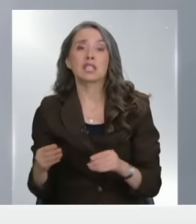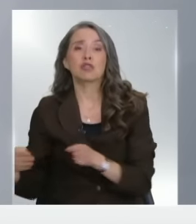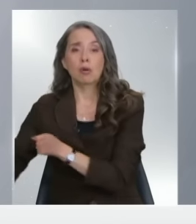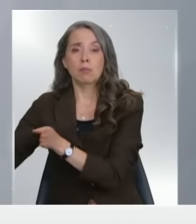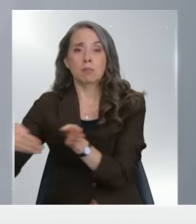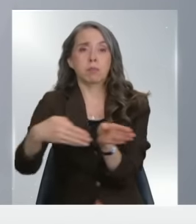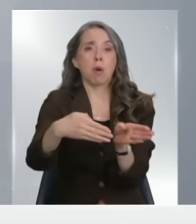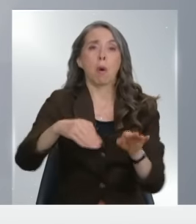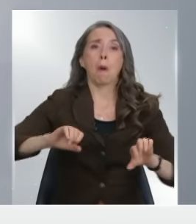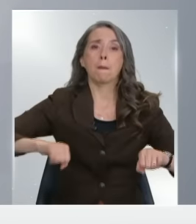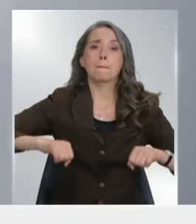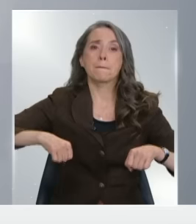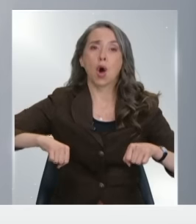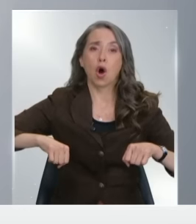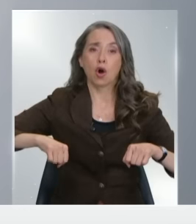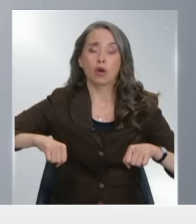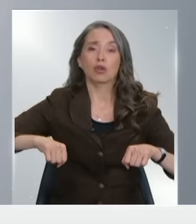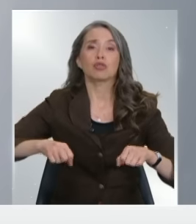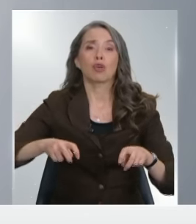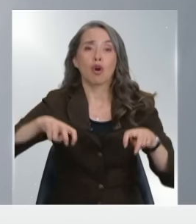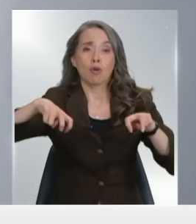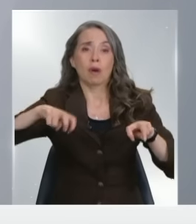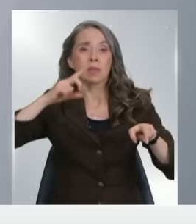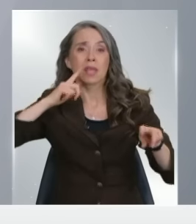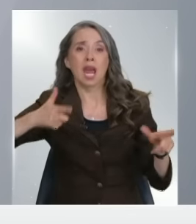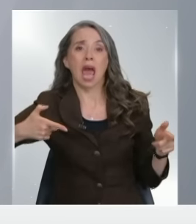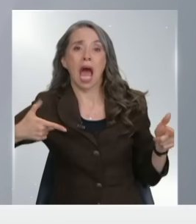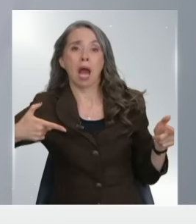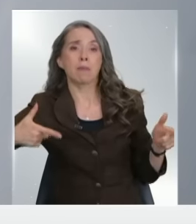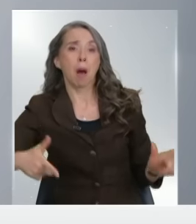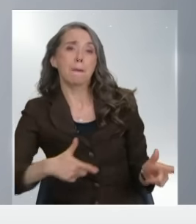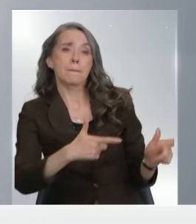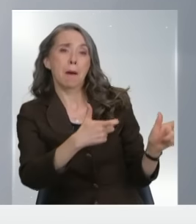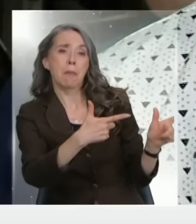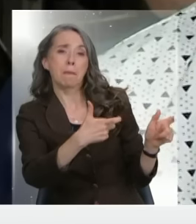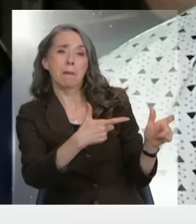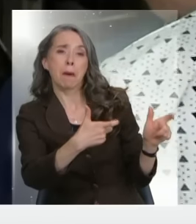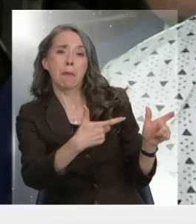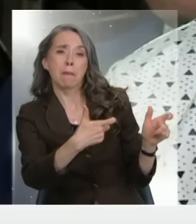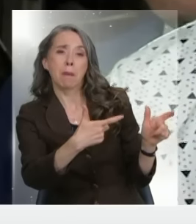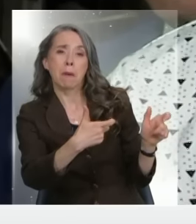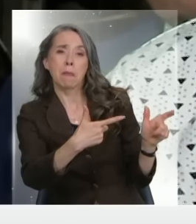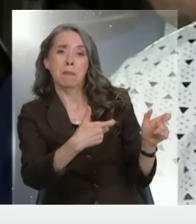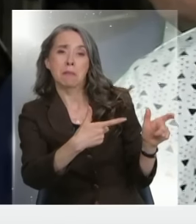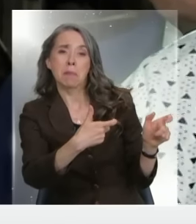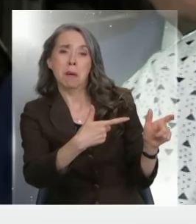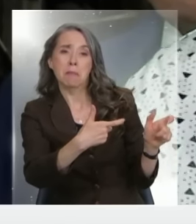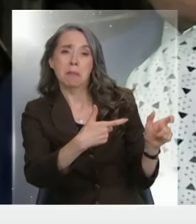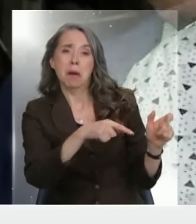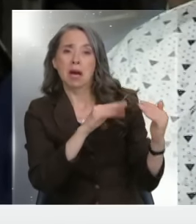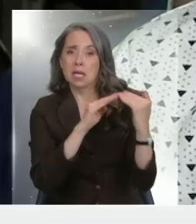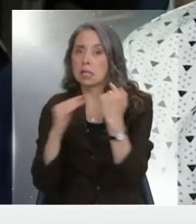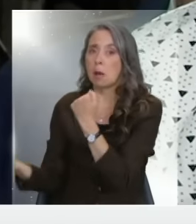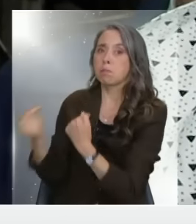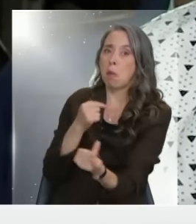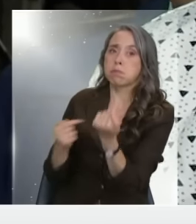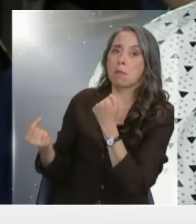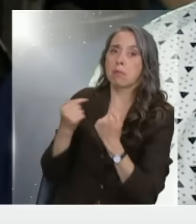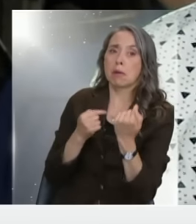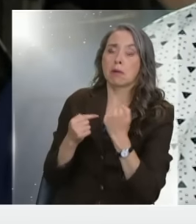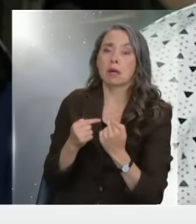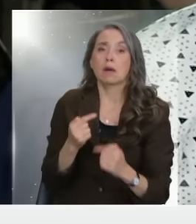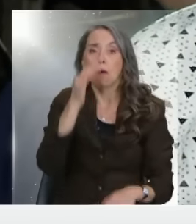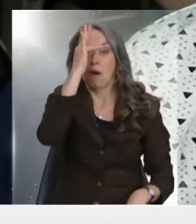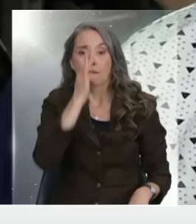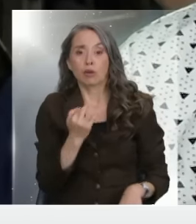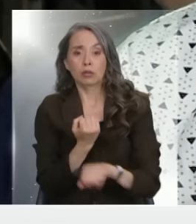motocicletas, quienes, portando armas de fuego, comienzan a disparar en reiteradas ocasiones a una vivienda. Personal de